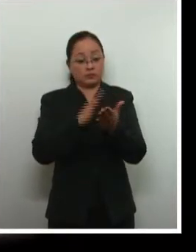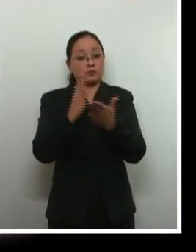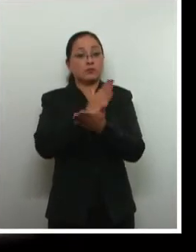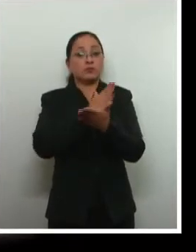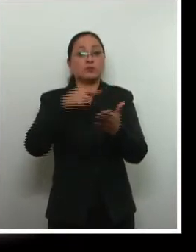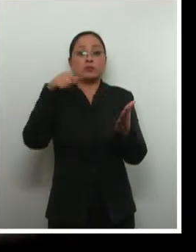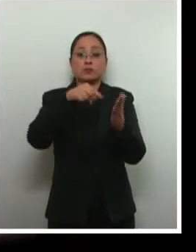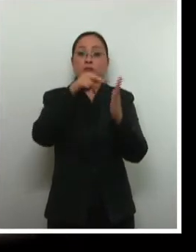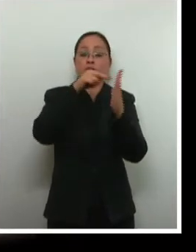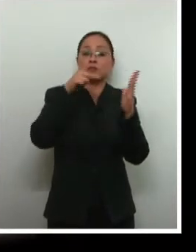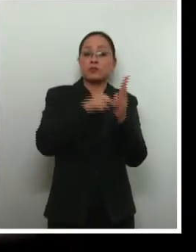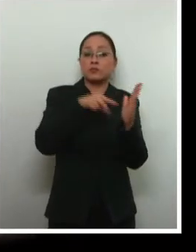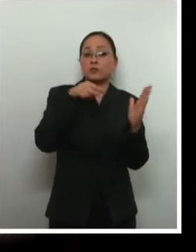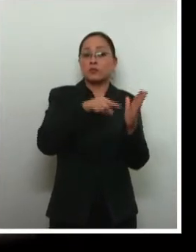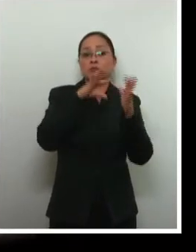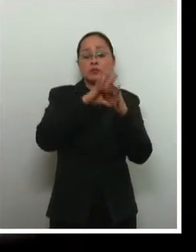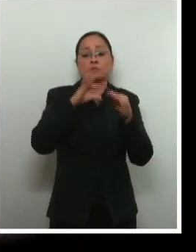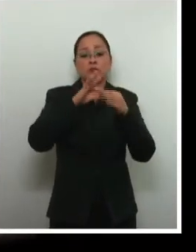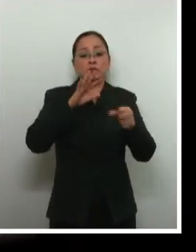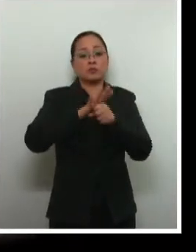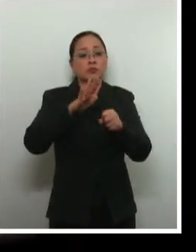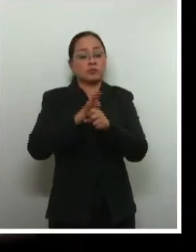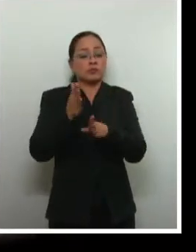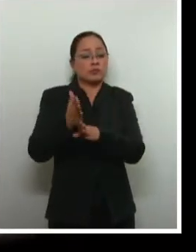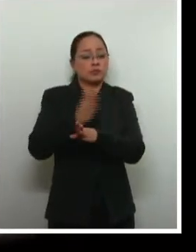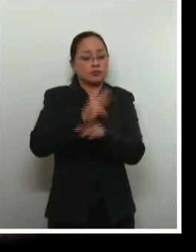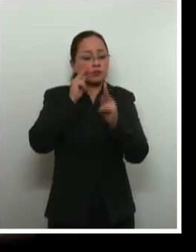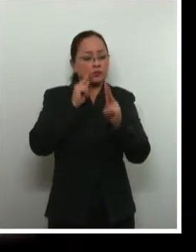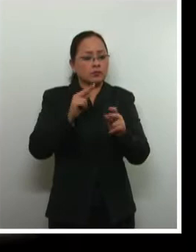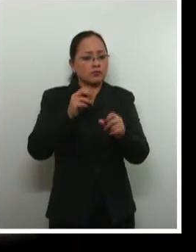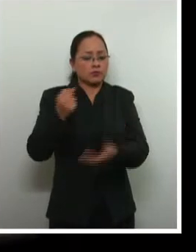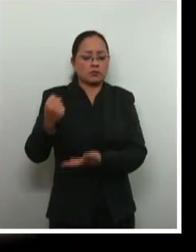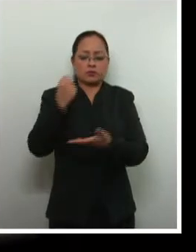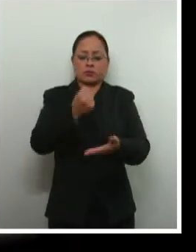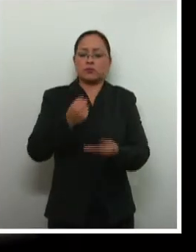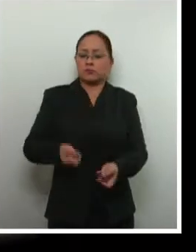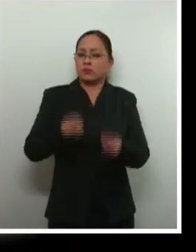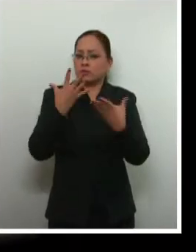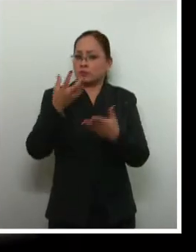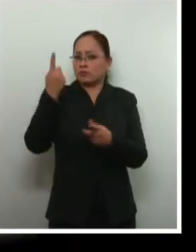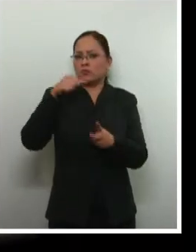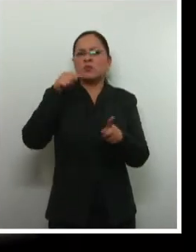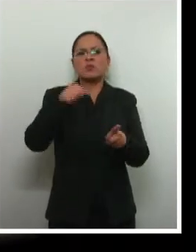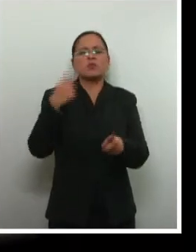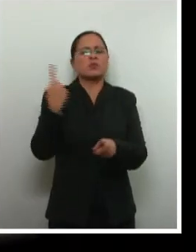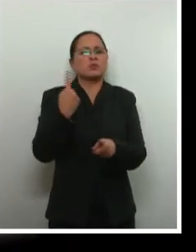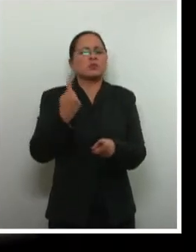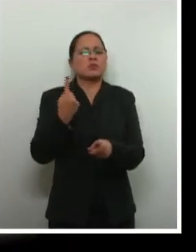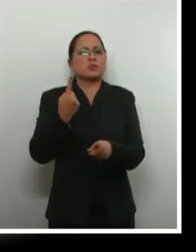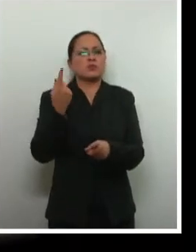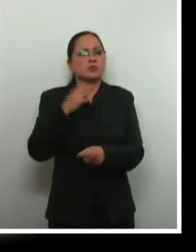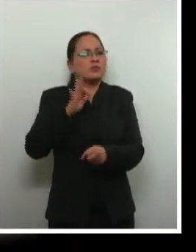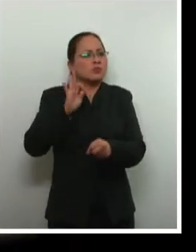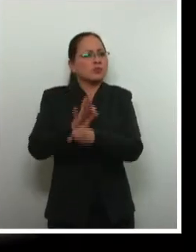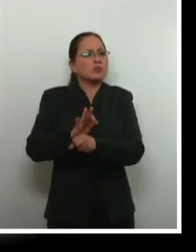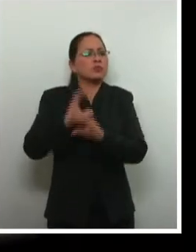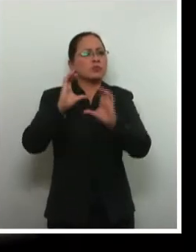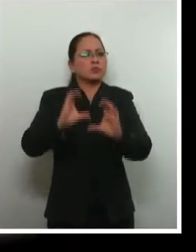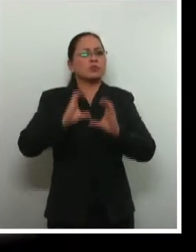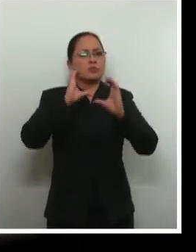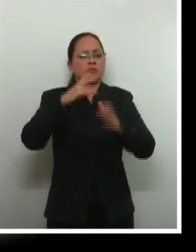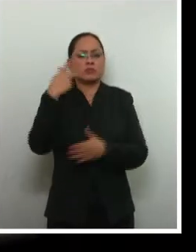en esta norma se está previendo el fondo de capitalidad para preservar